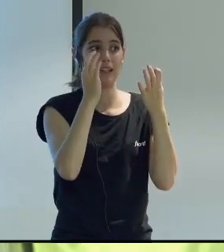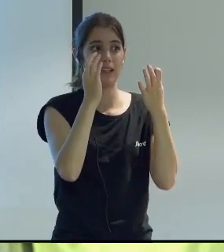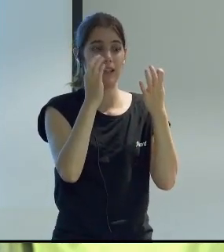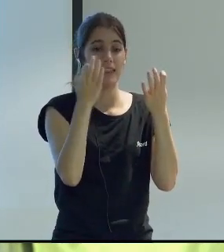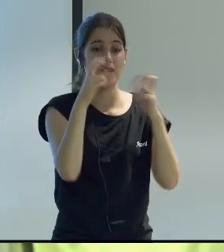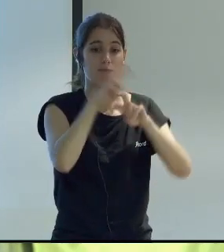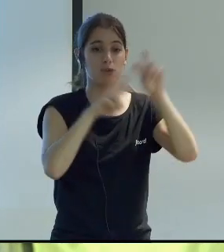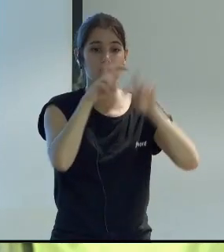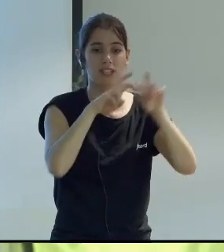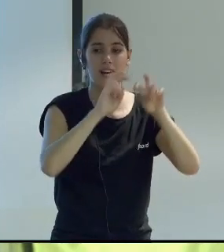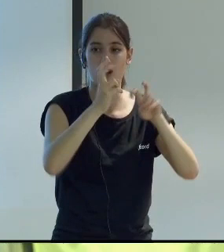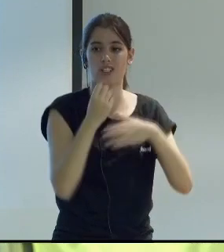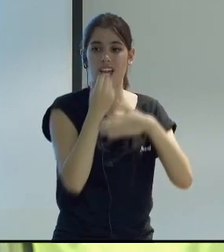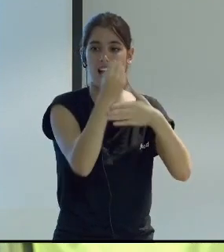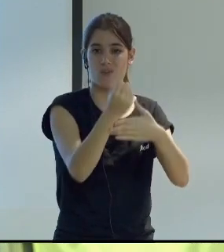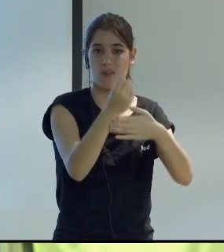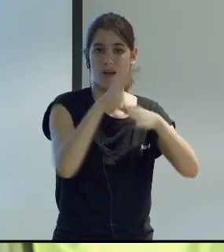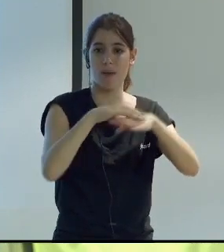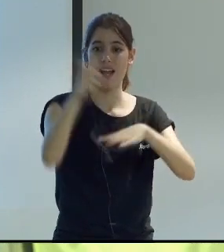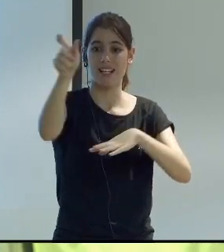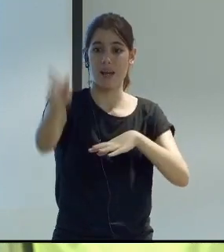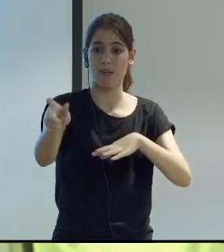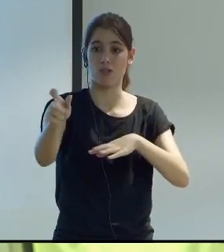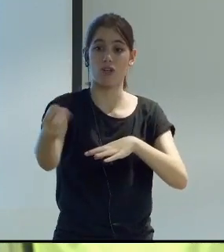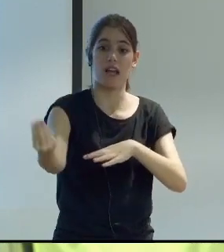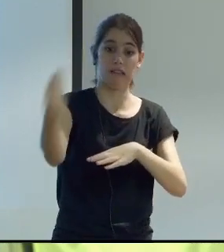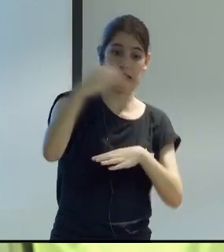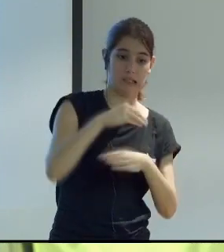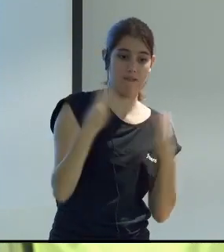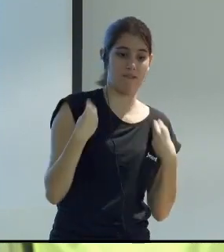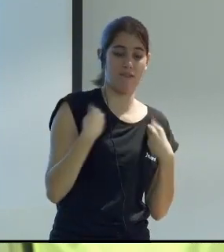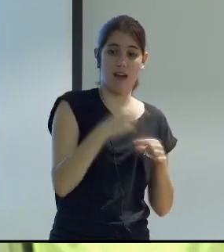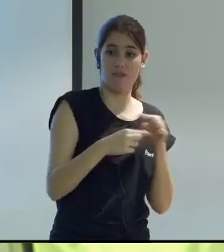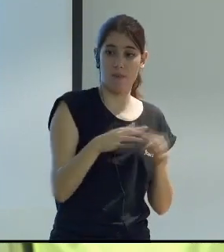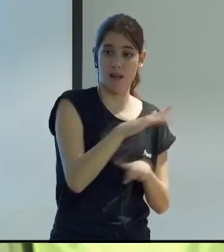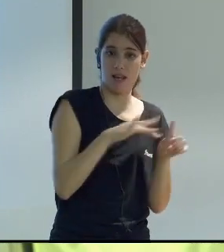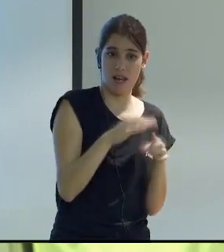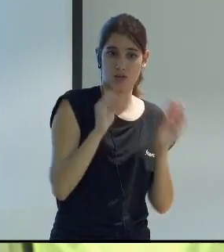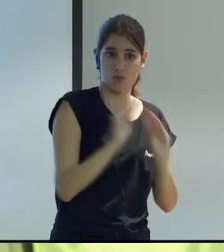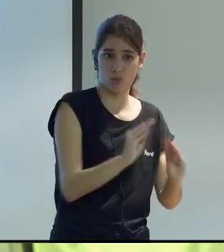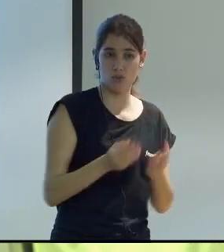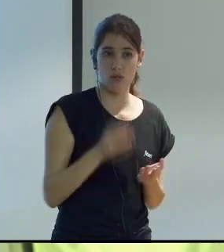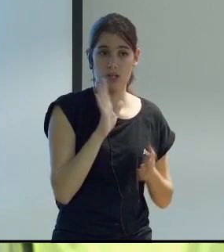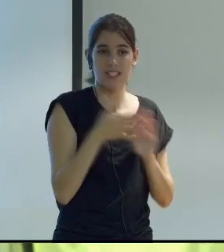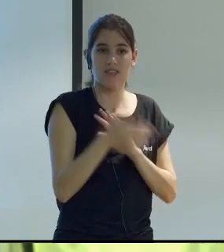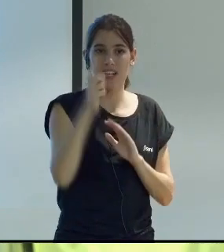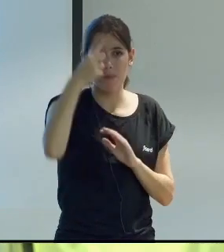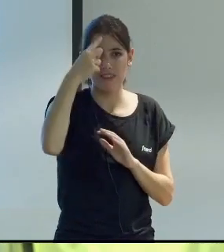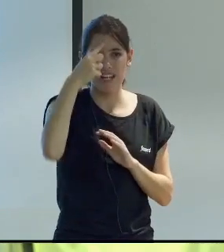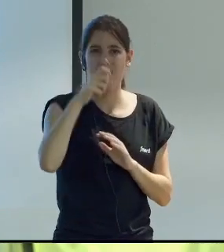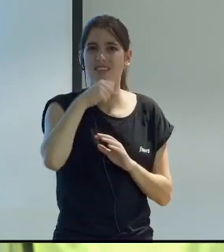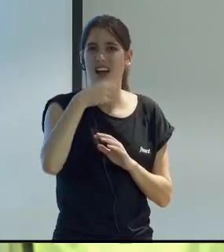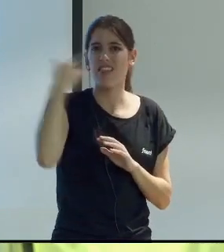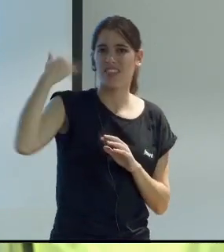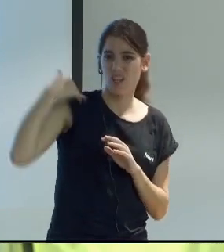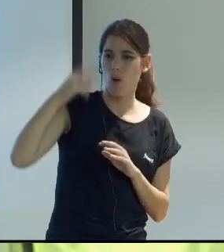de buscar ayuda para que la persona vive en su familia. Bien, la mentalidad sigue siendo muy